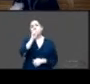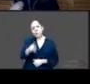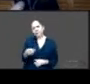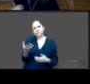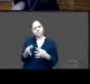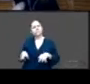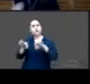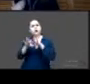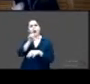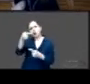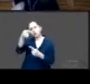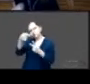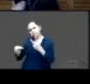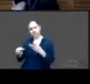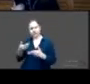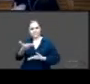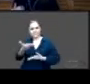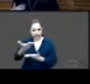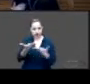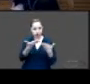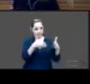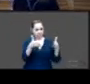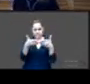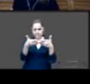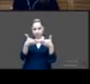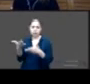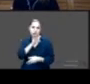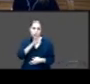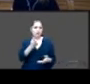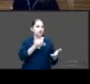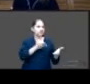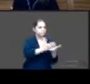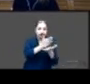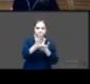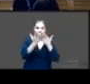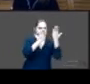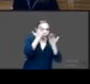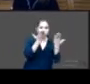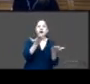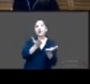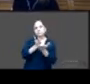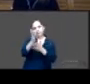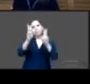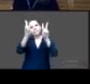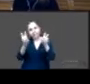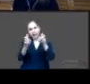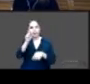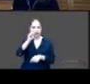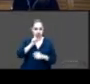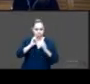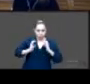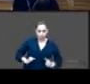oportunidades educativas de calidad, que eso incluye la educación integral en sexualidad y la atención y prevención de las violencias, sobre todo las violencias basadas en